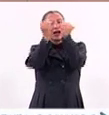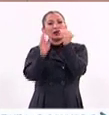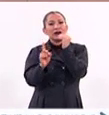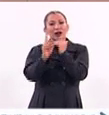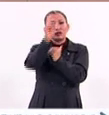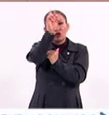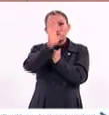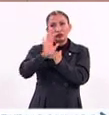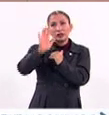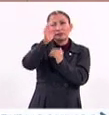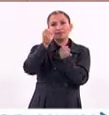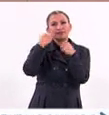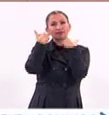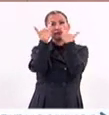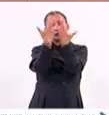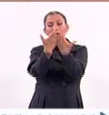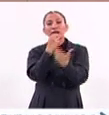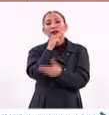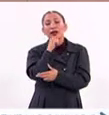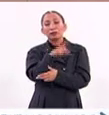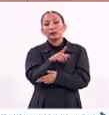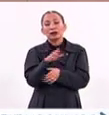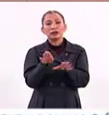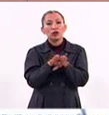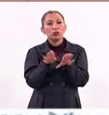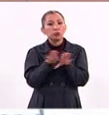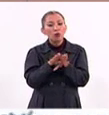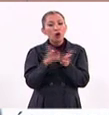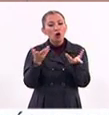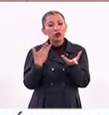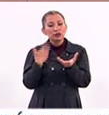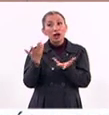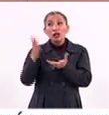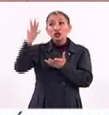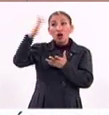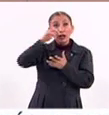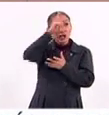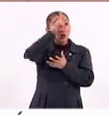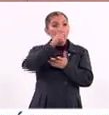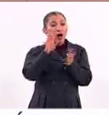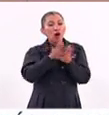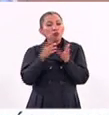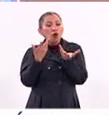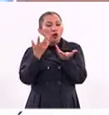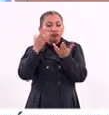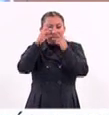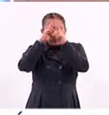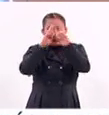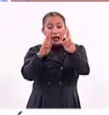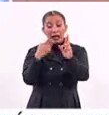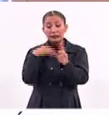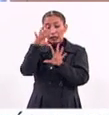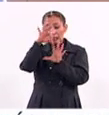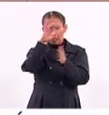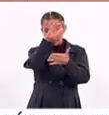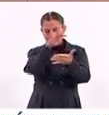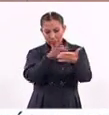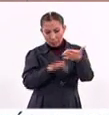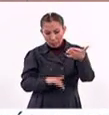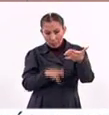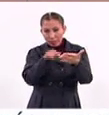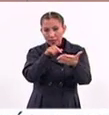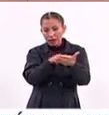ofrecía a los dioses y también por supuesto cómo se veneraba al sol y a la luna Cabe mencionar que este texto fue seleccionado